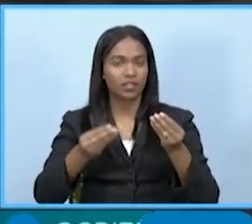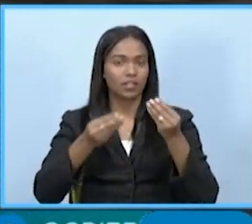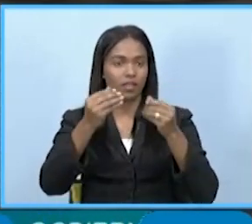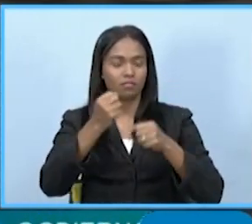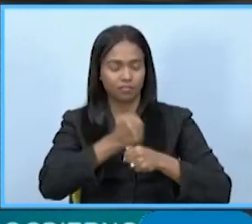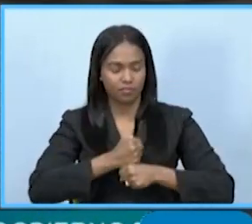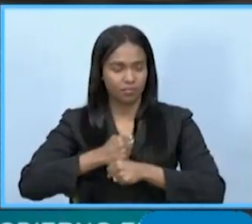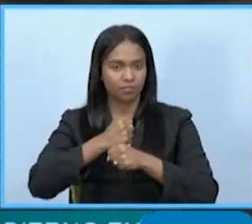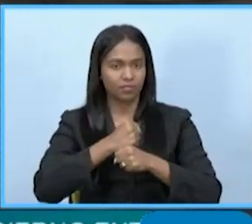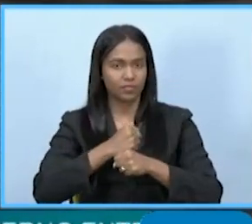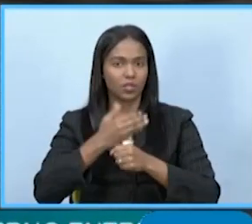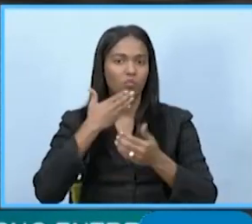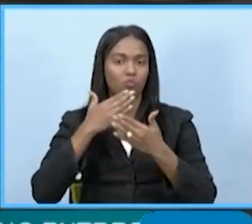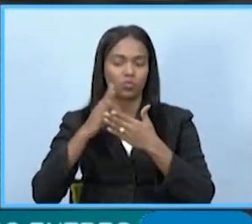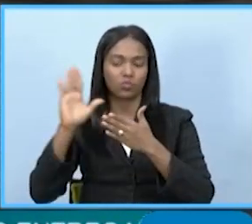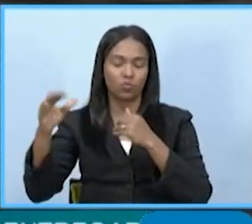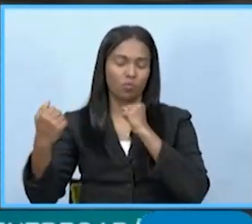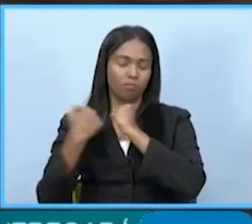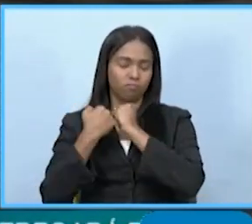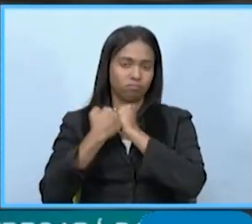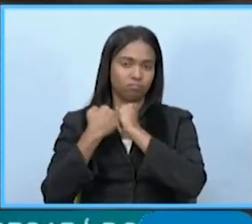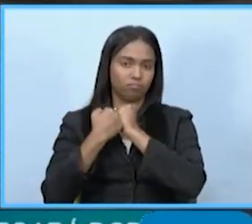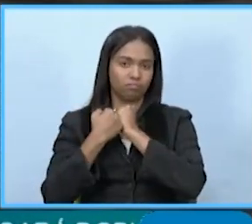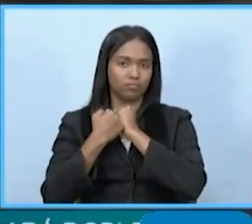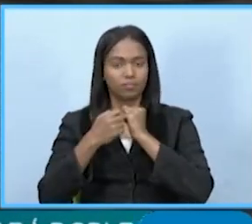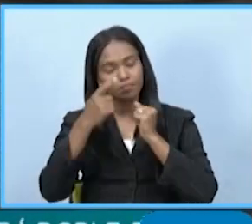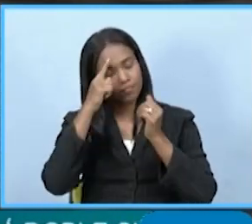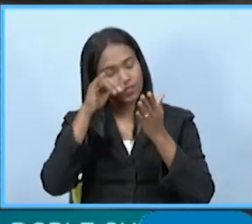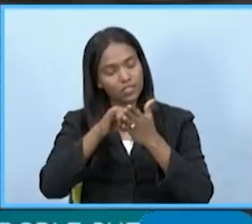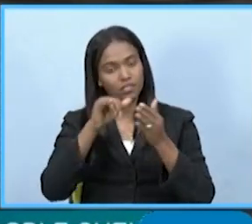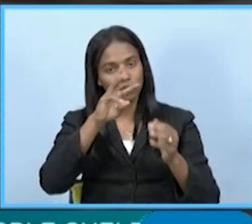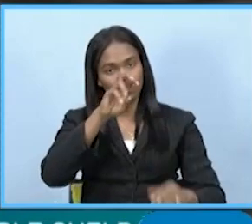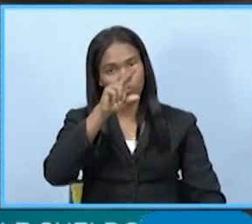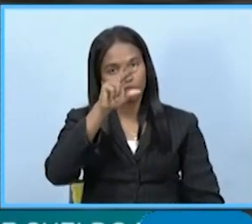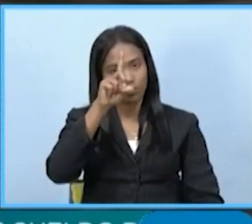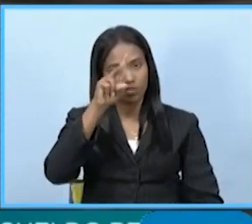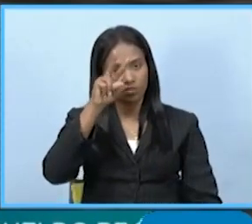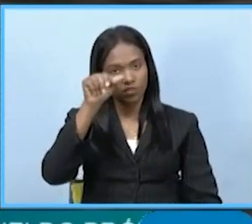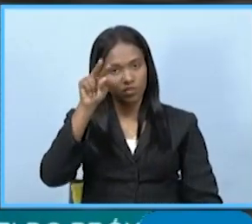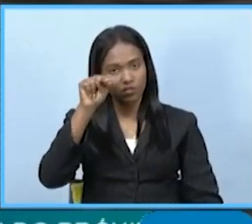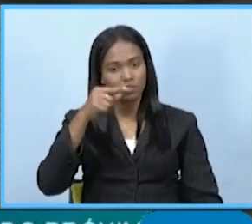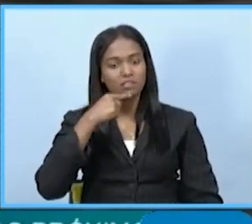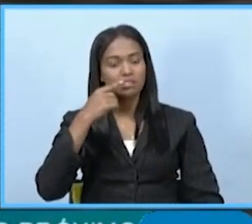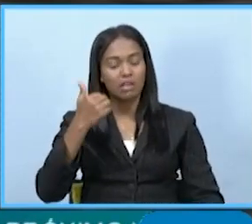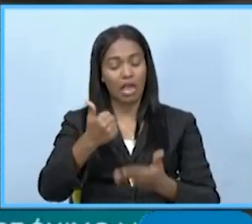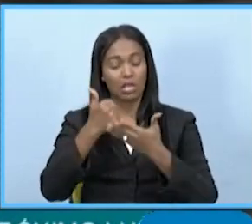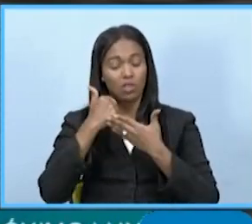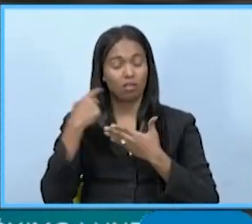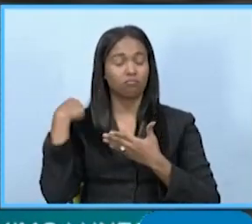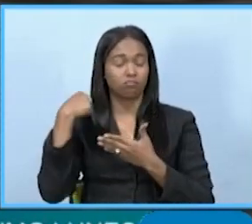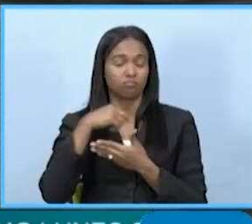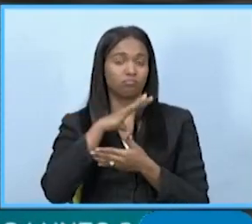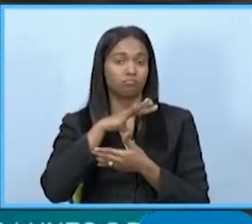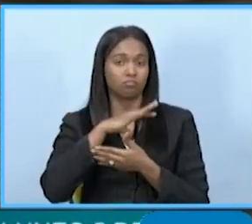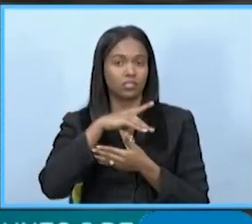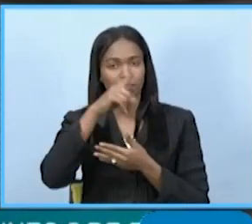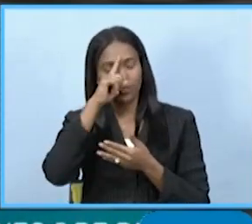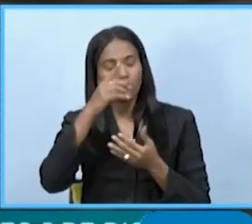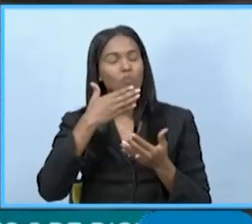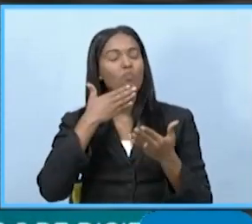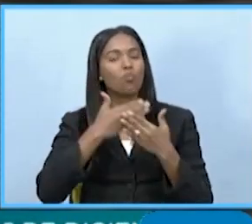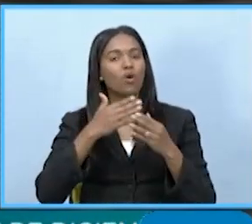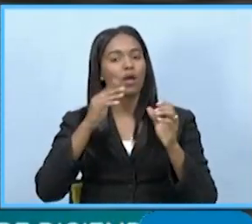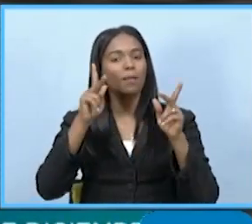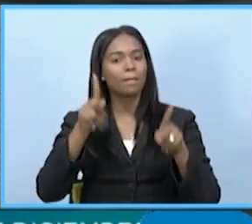sostenido gracias a su apoyo. Formar parte de World Vision ha sido enriquecedor para mí, sobre todo por la calidad